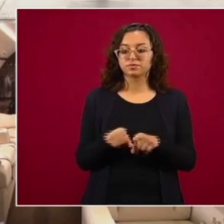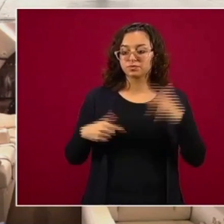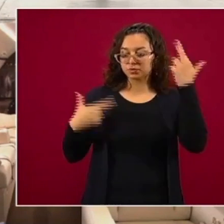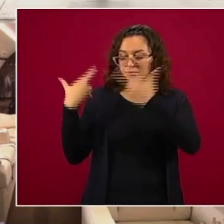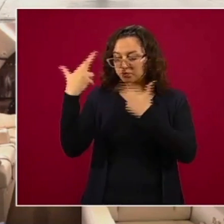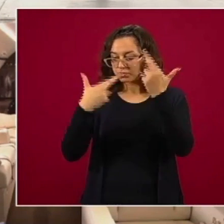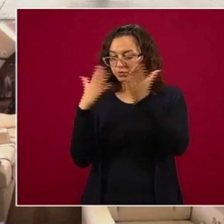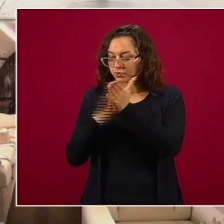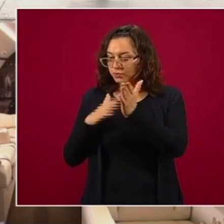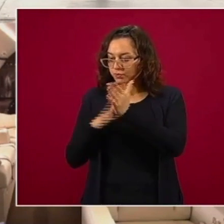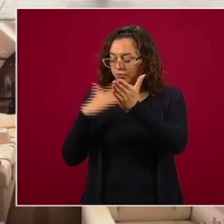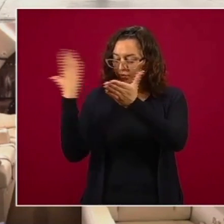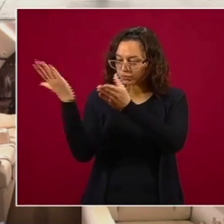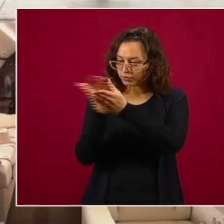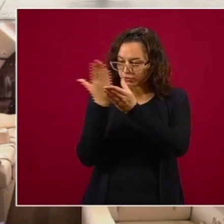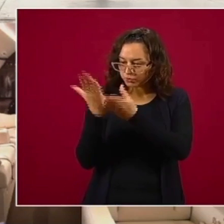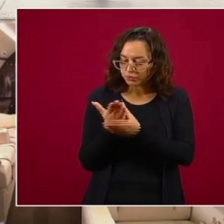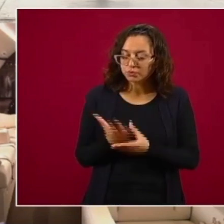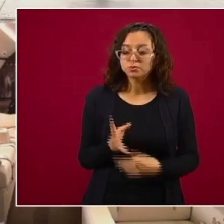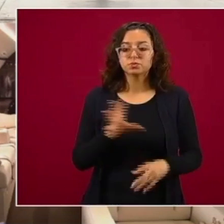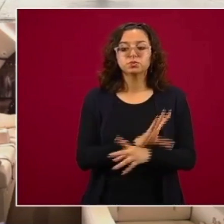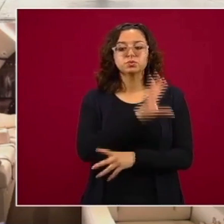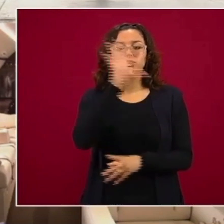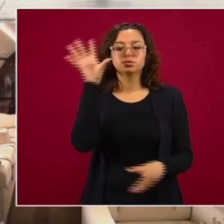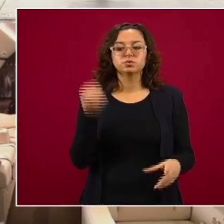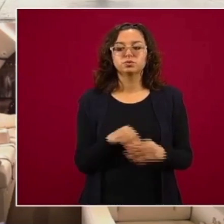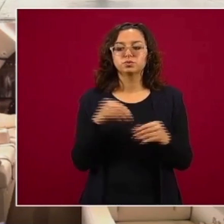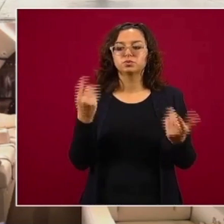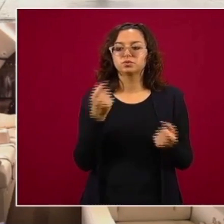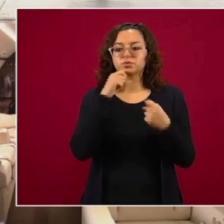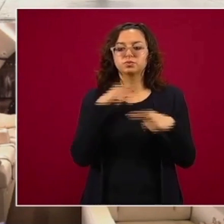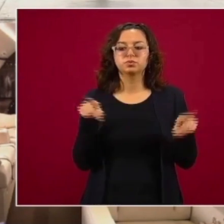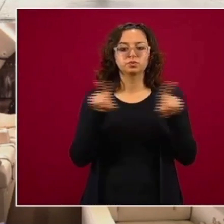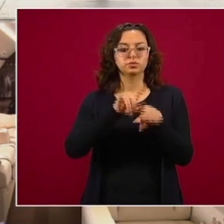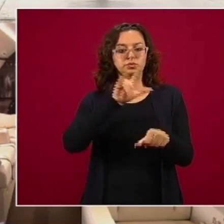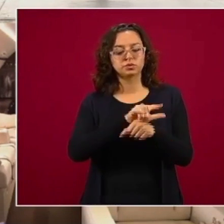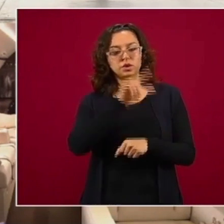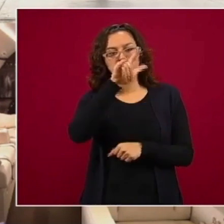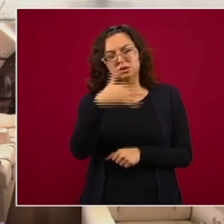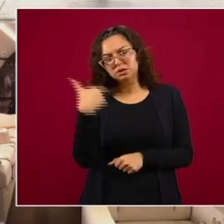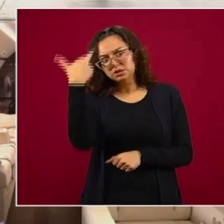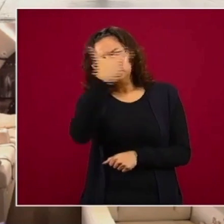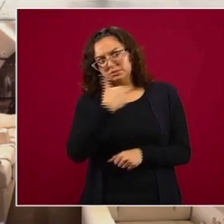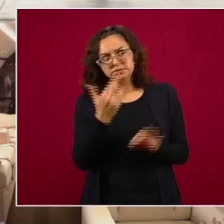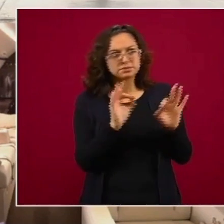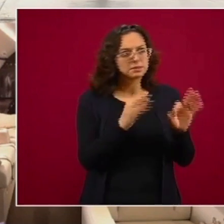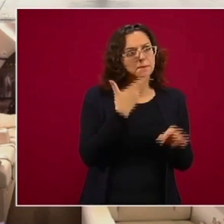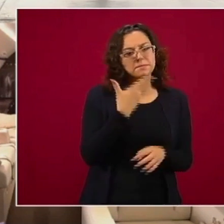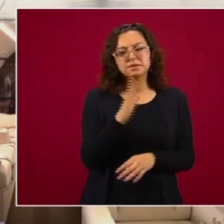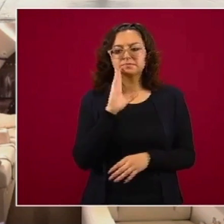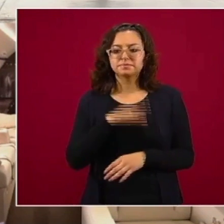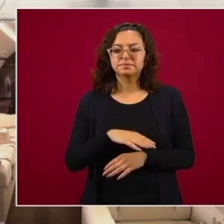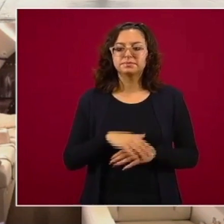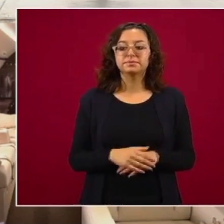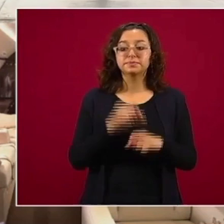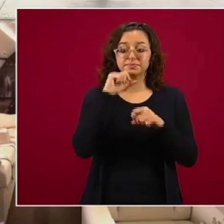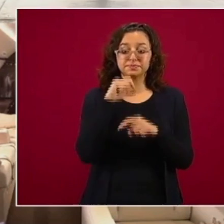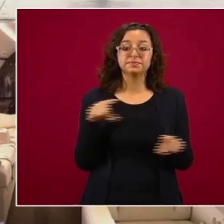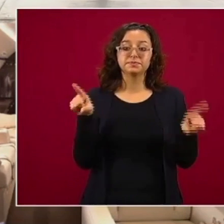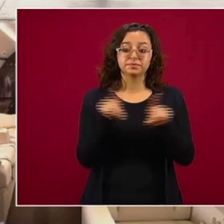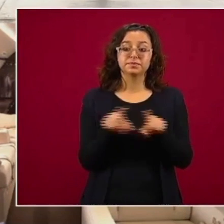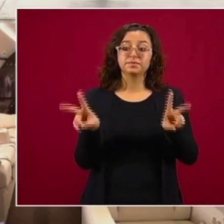la documentación y el estado físico de la aeronave. Y también, como lo comenté, por razones